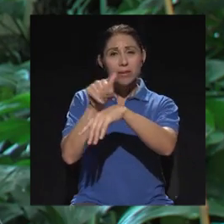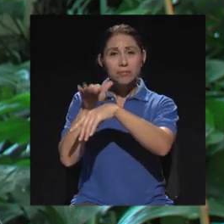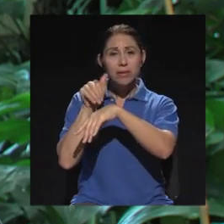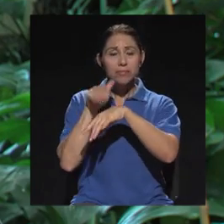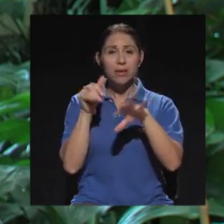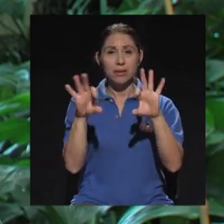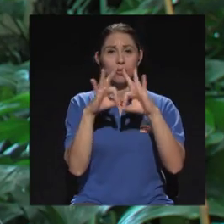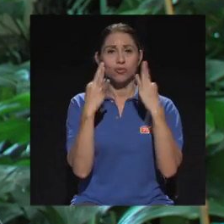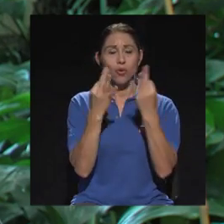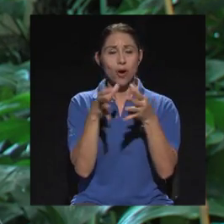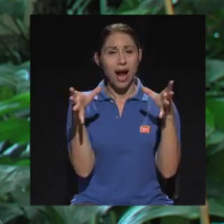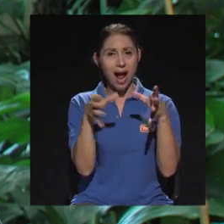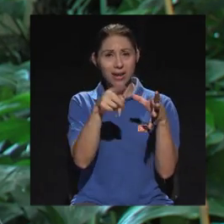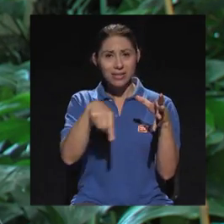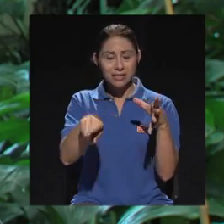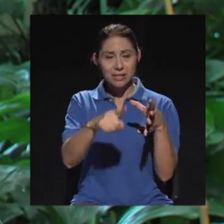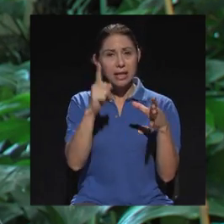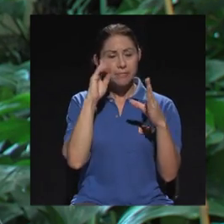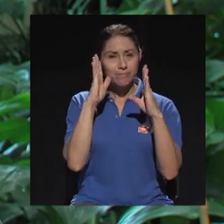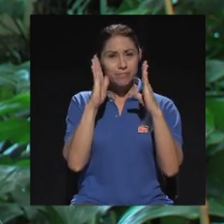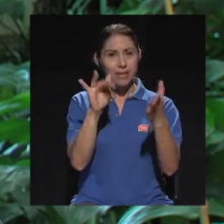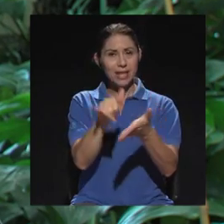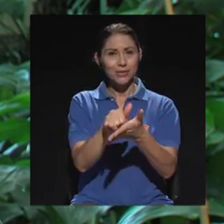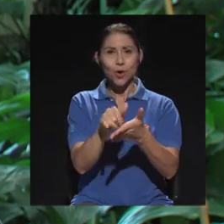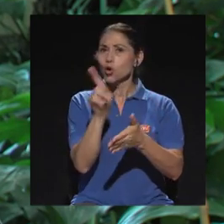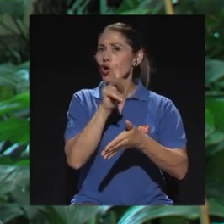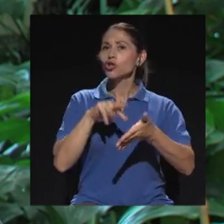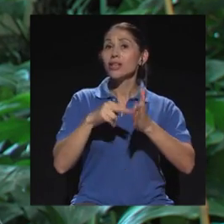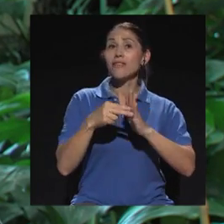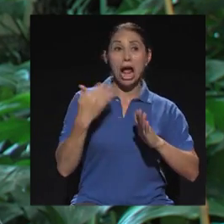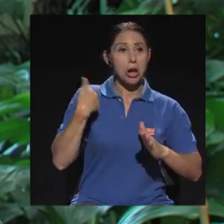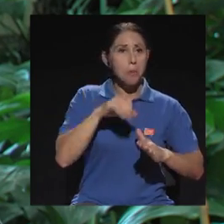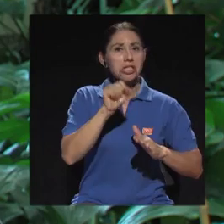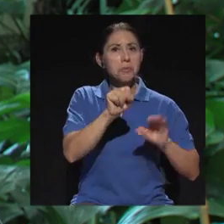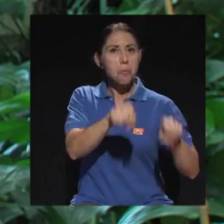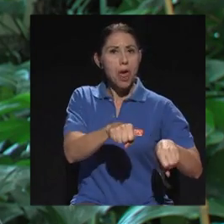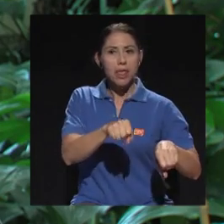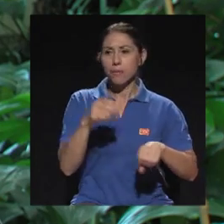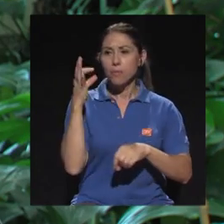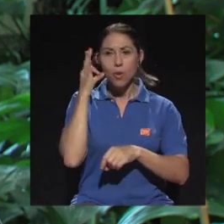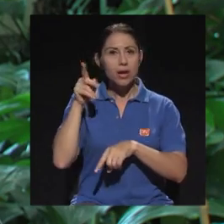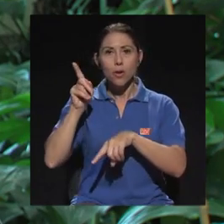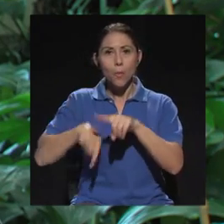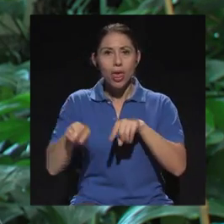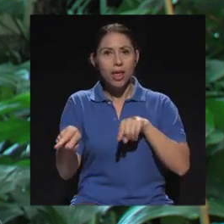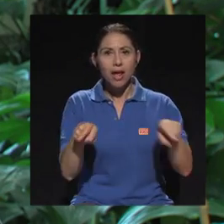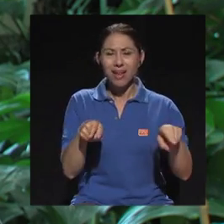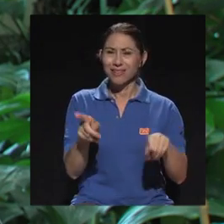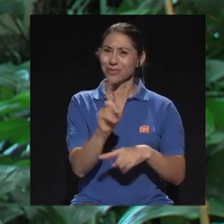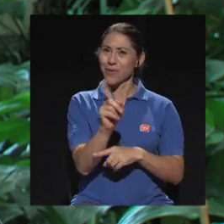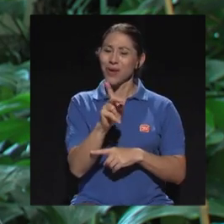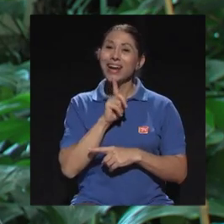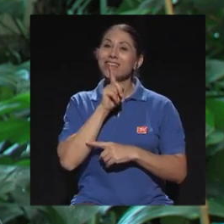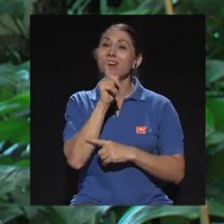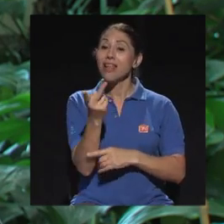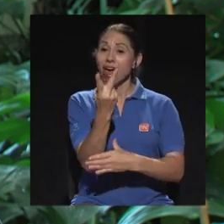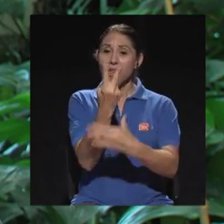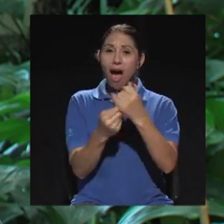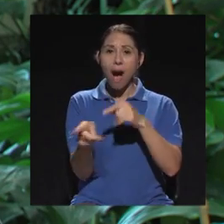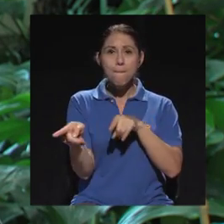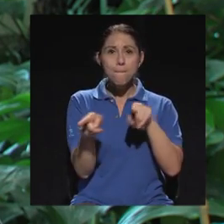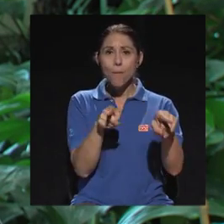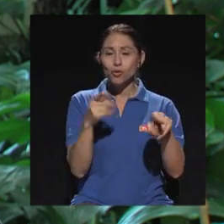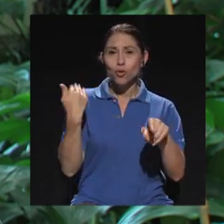llamado mucho a los hogares en este sentido. No es que el hombre sí y la mujer no, es que en realidad se trata de que los